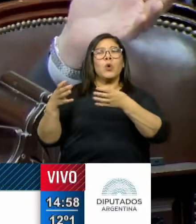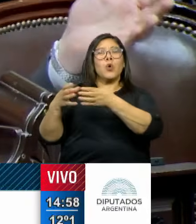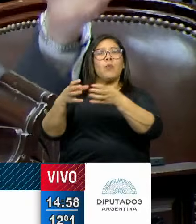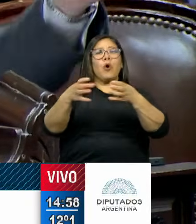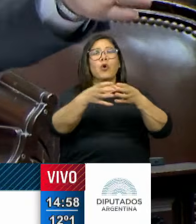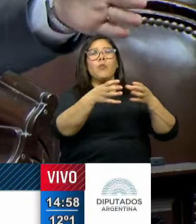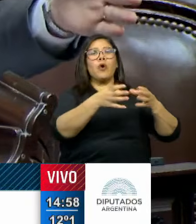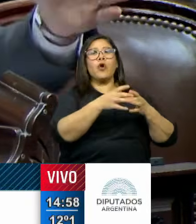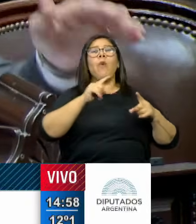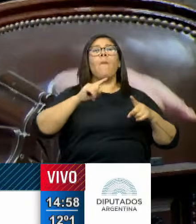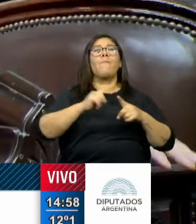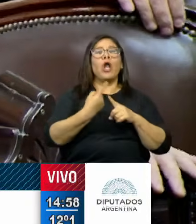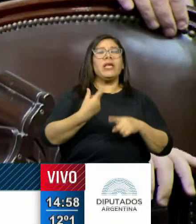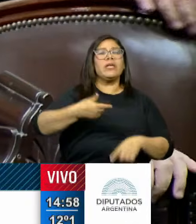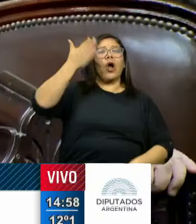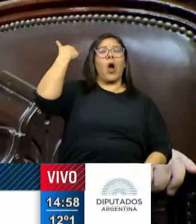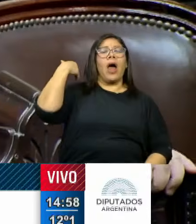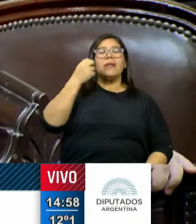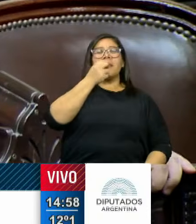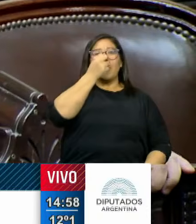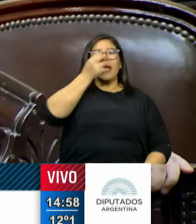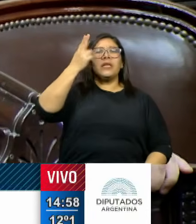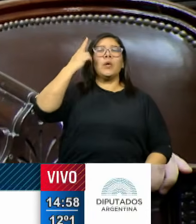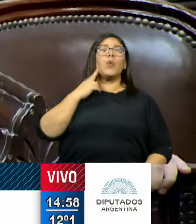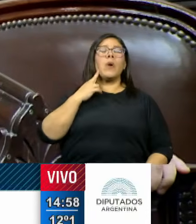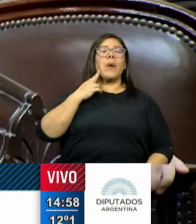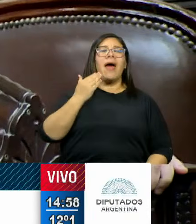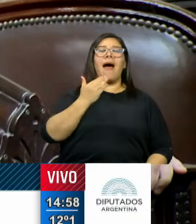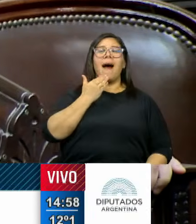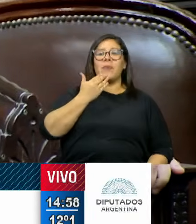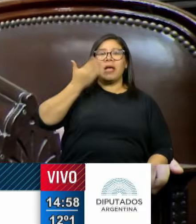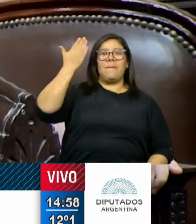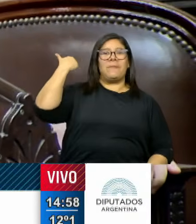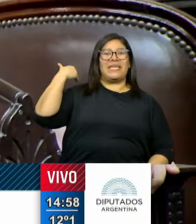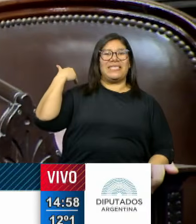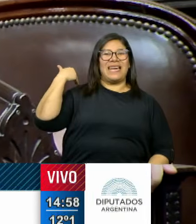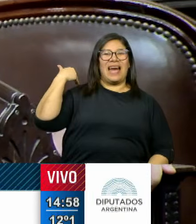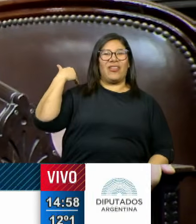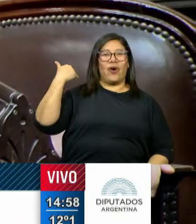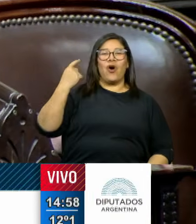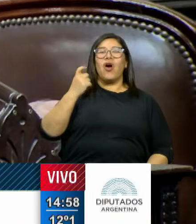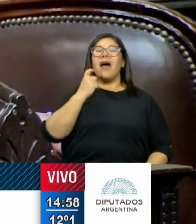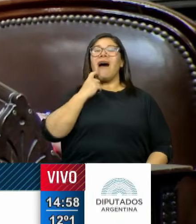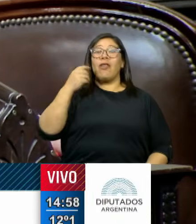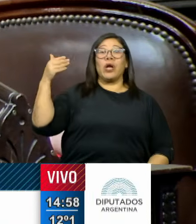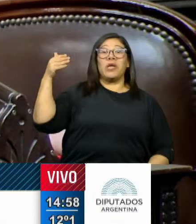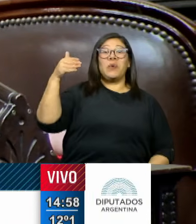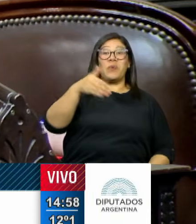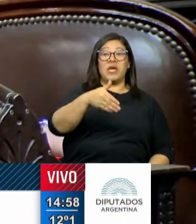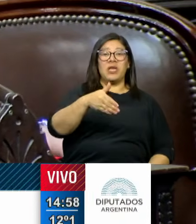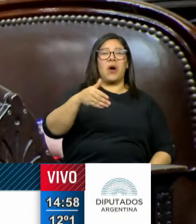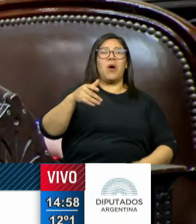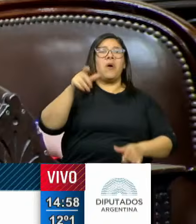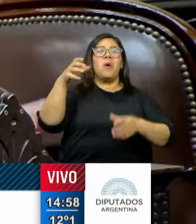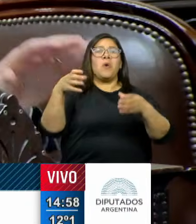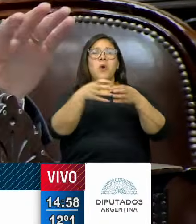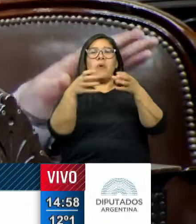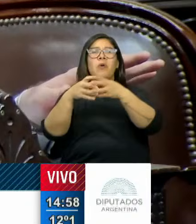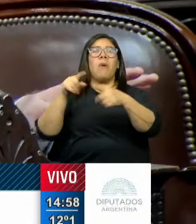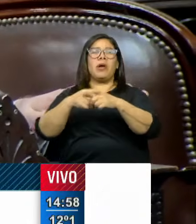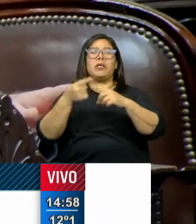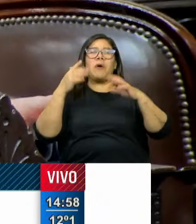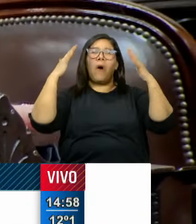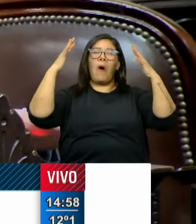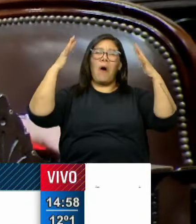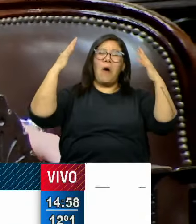29 de abril, cuando acá se presentó el jefe de gabinete, que hoy no están. Un ruido